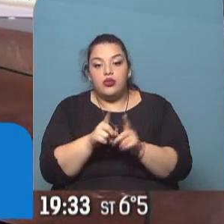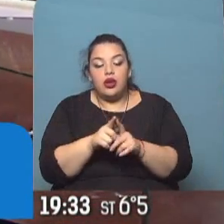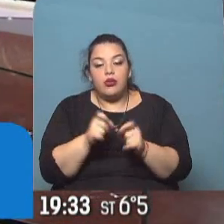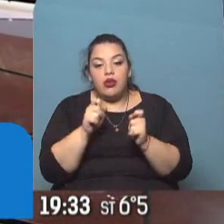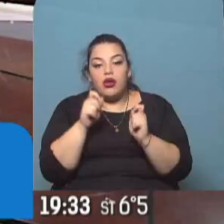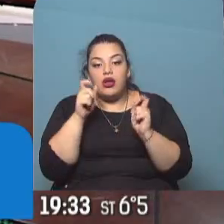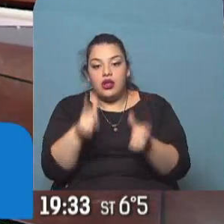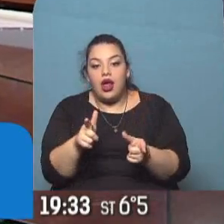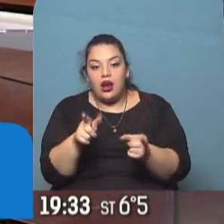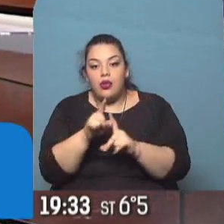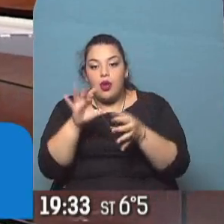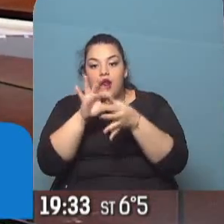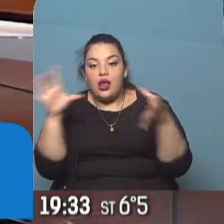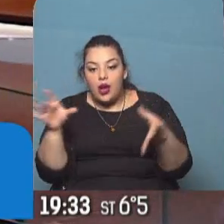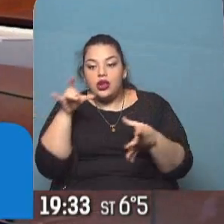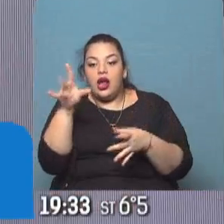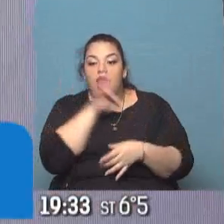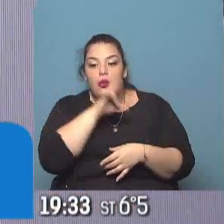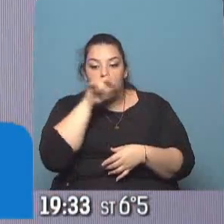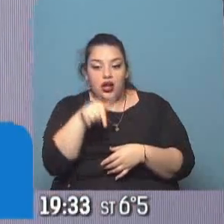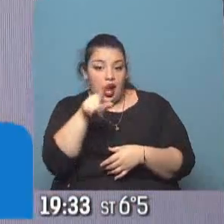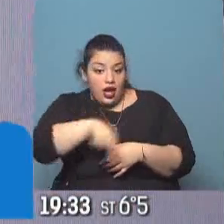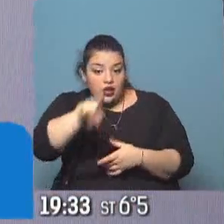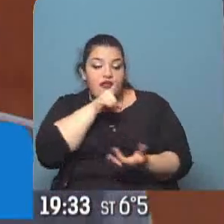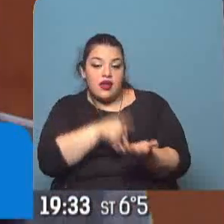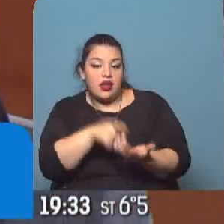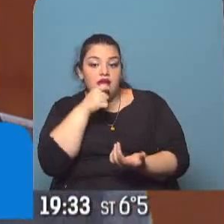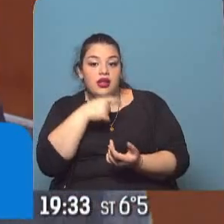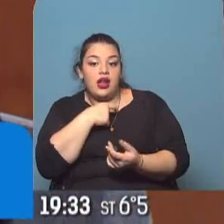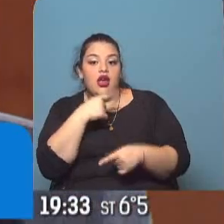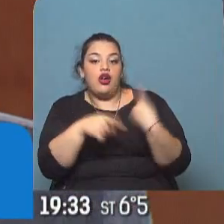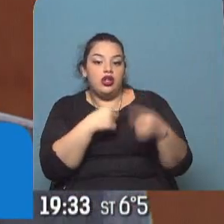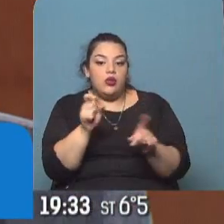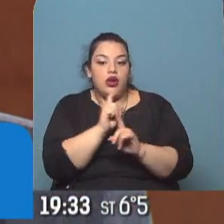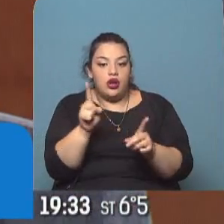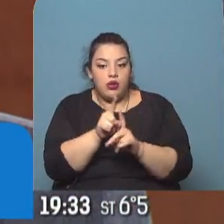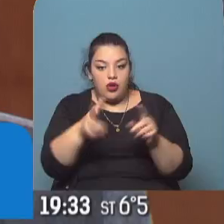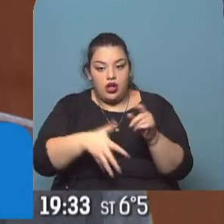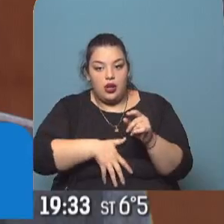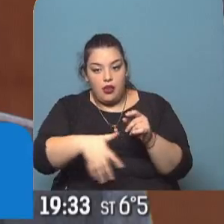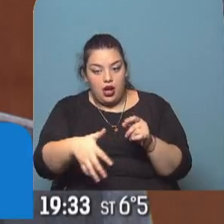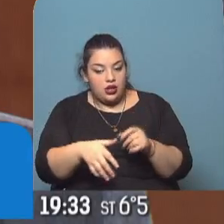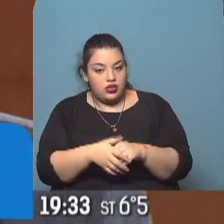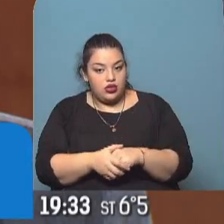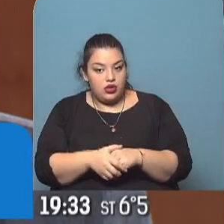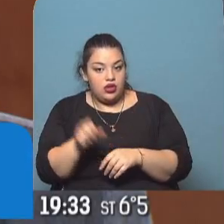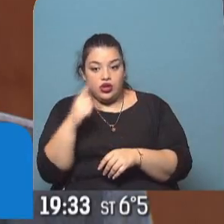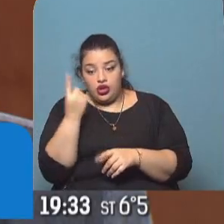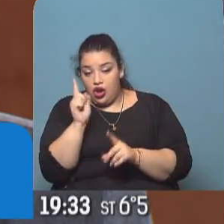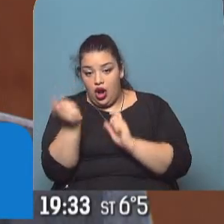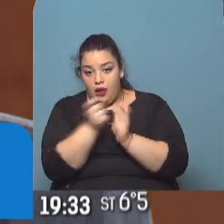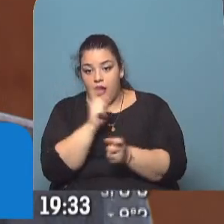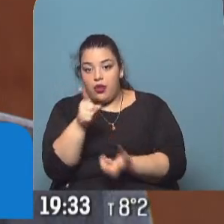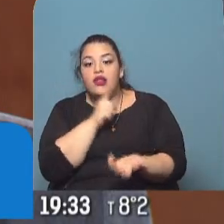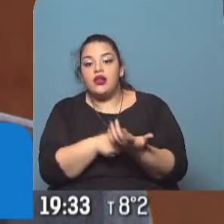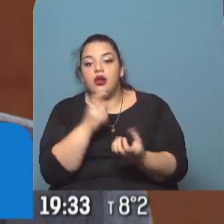íntimo y trascendente a la mujer. Que sea ella quien decida si quiere seguir o no con el embarazo. Que nosotros no reemplacemos esa decisión porque lo haríamos